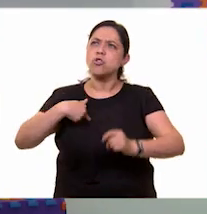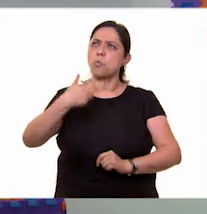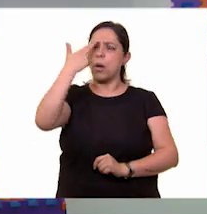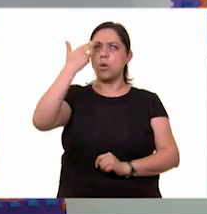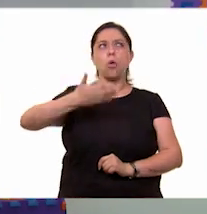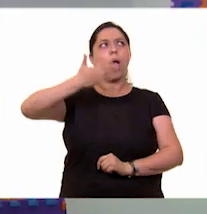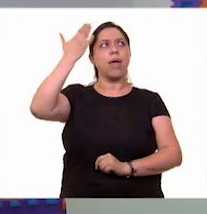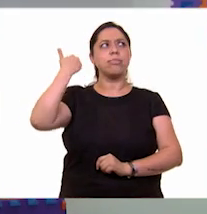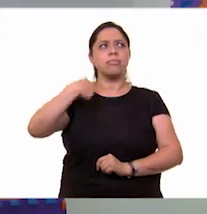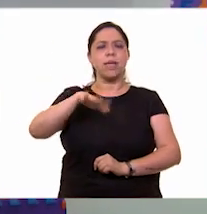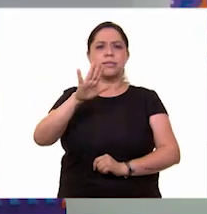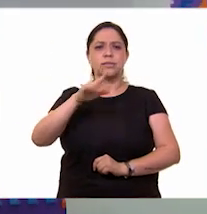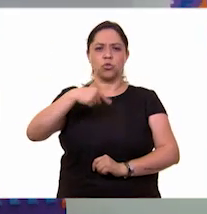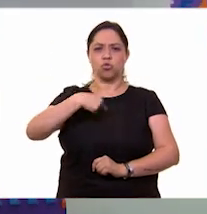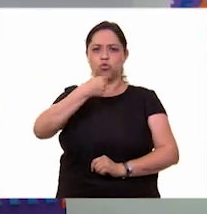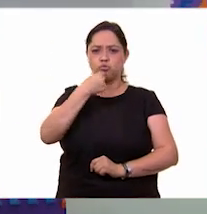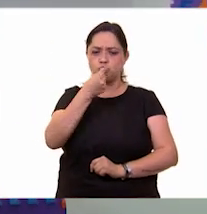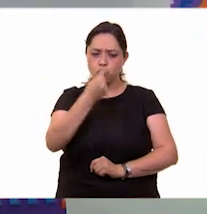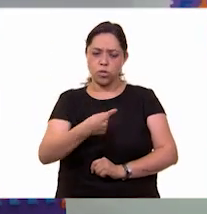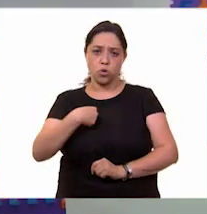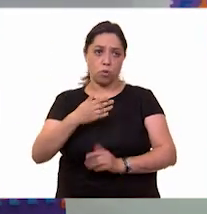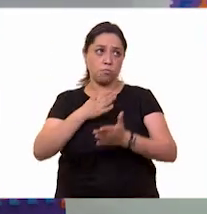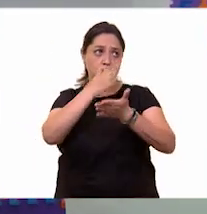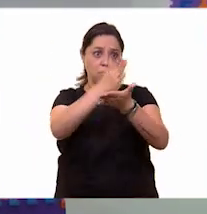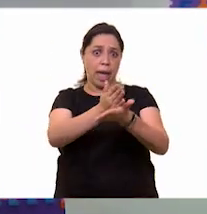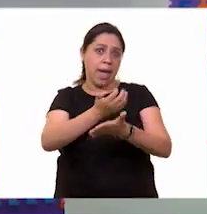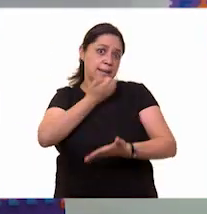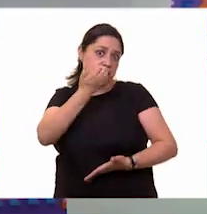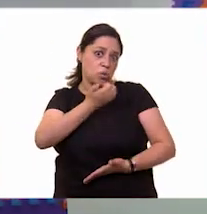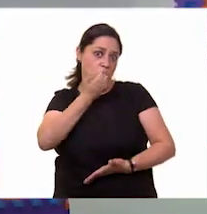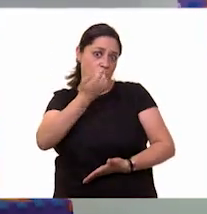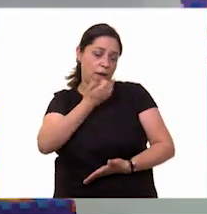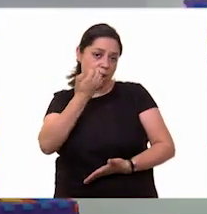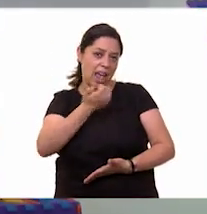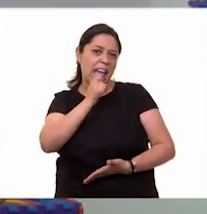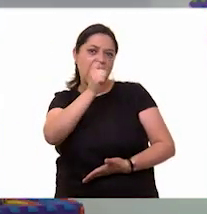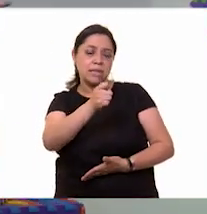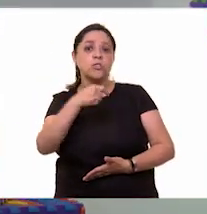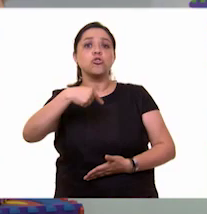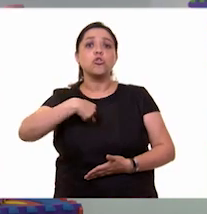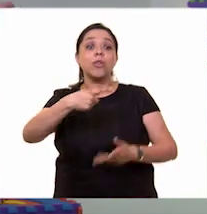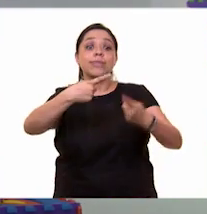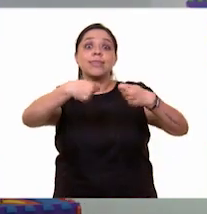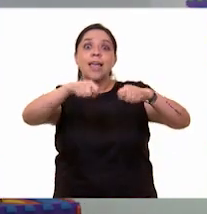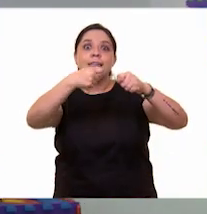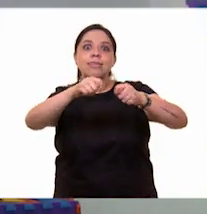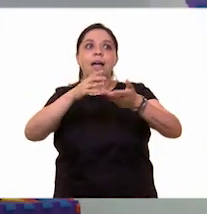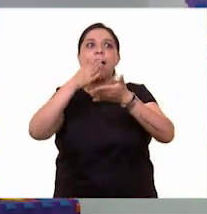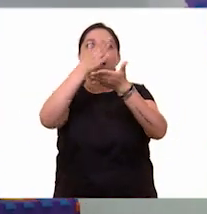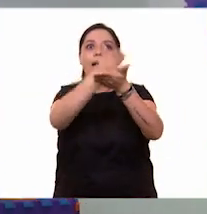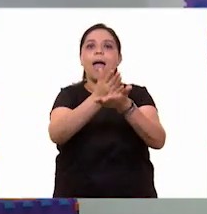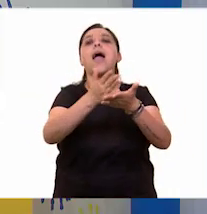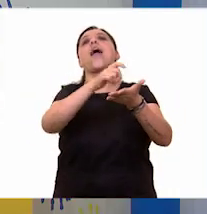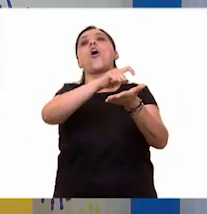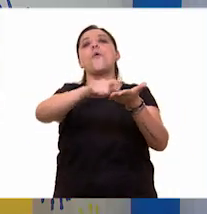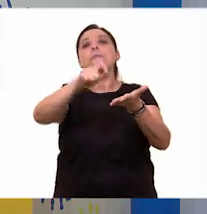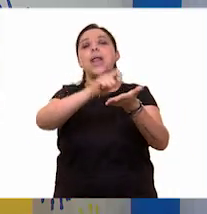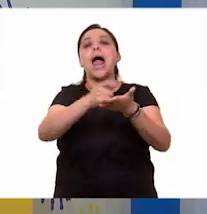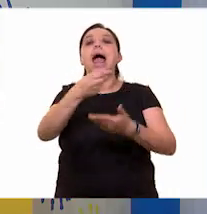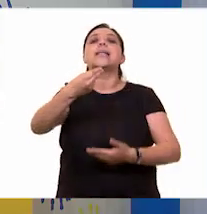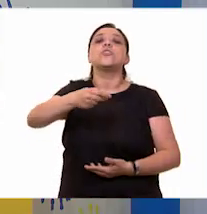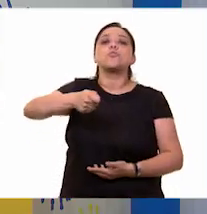escuela, pues era la tiendita a donde iba a comprar. Muy y bien. Me decían la cooperativa.